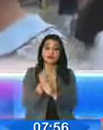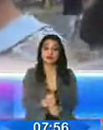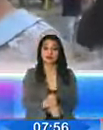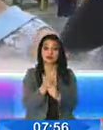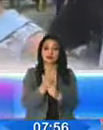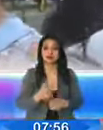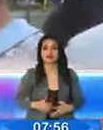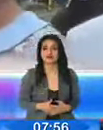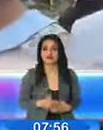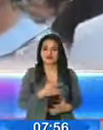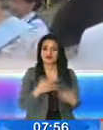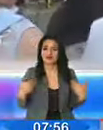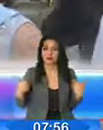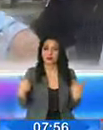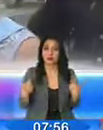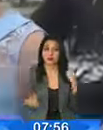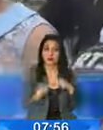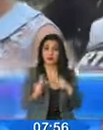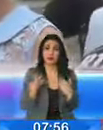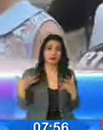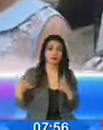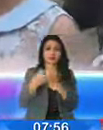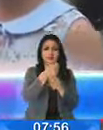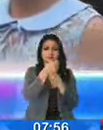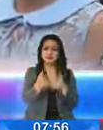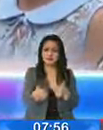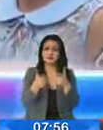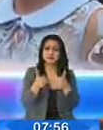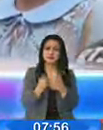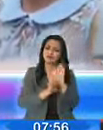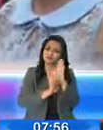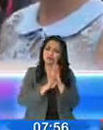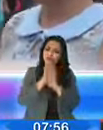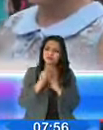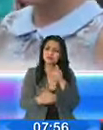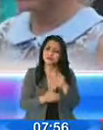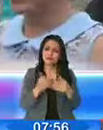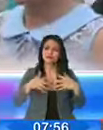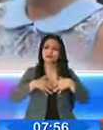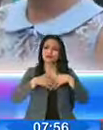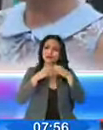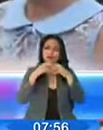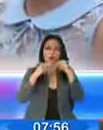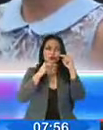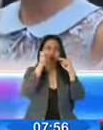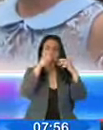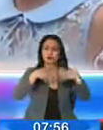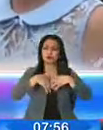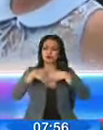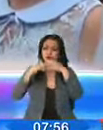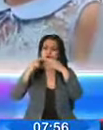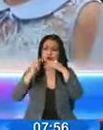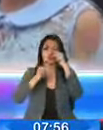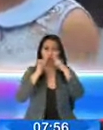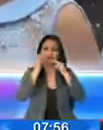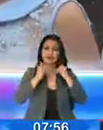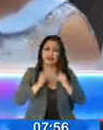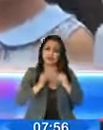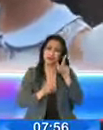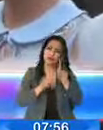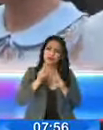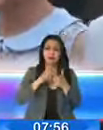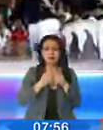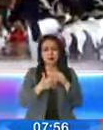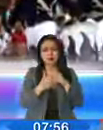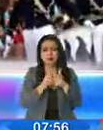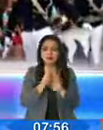de lo que hemos logrado. Seguimos avanzando en la reconstrucción de la ciudad con algunos problemas, algunas